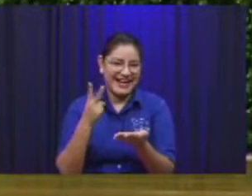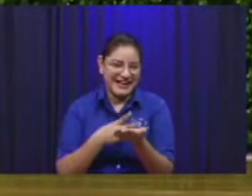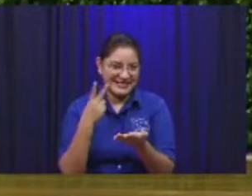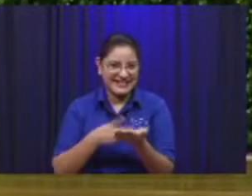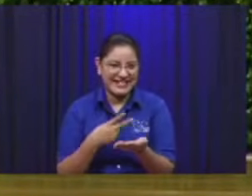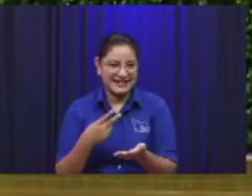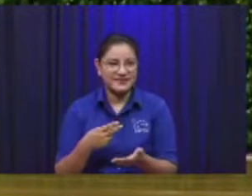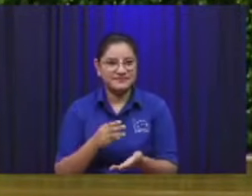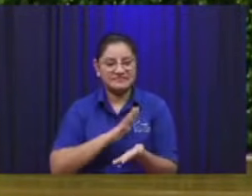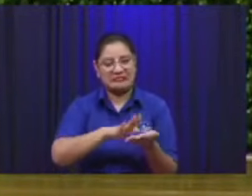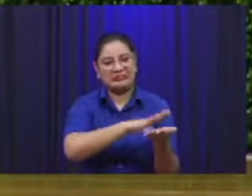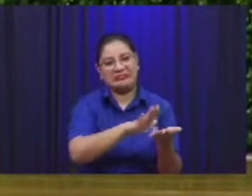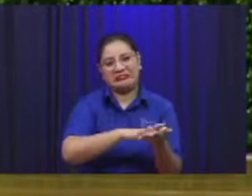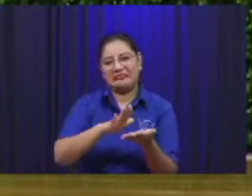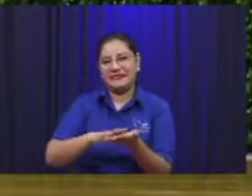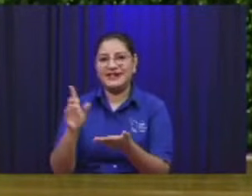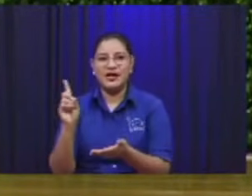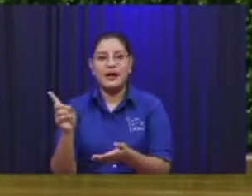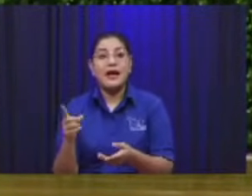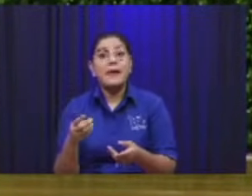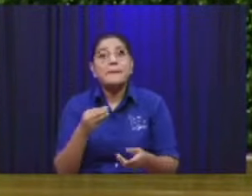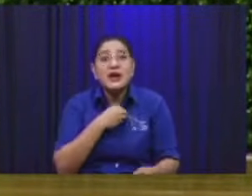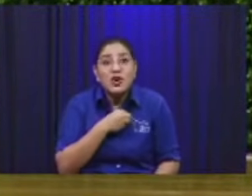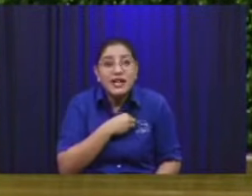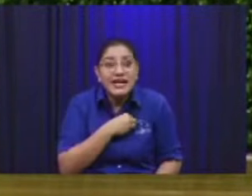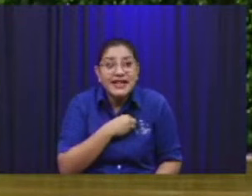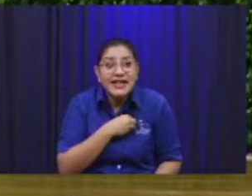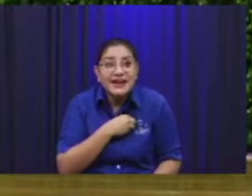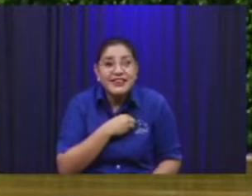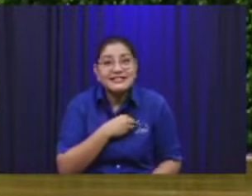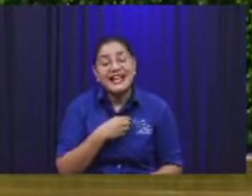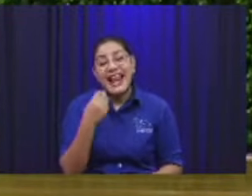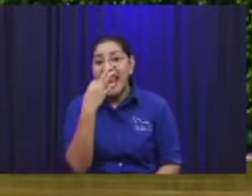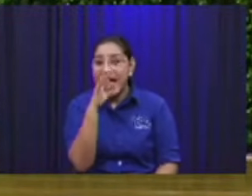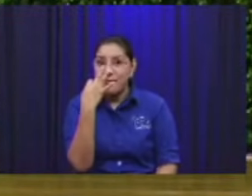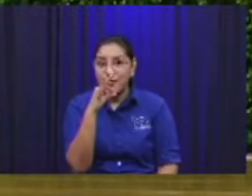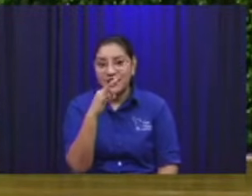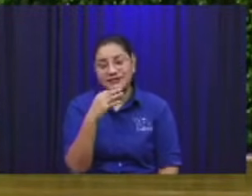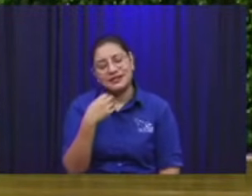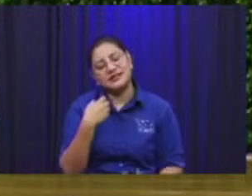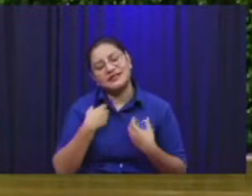pero lo que les estoy tratando de decir va a tener que rendir su voluntad